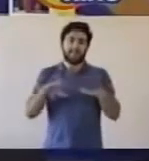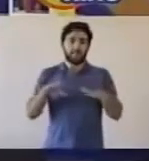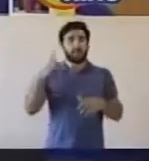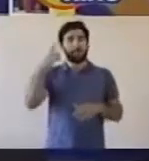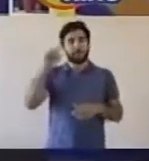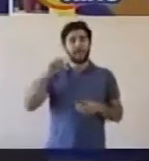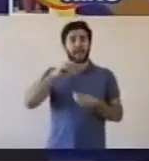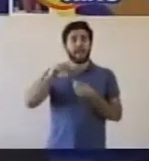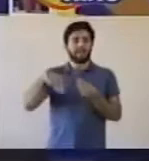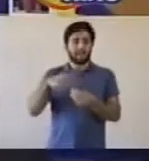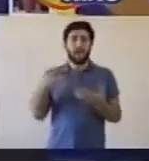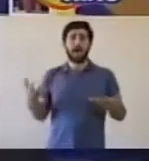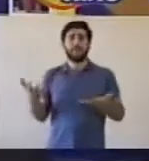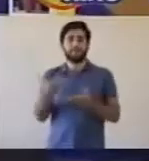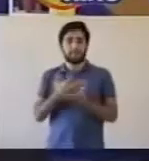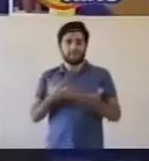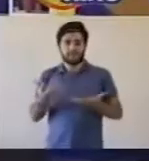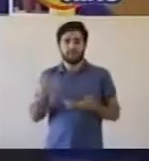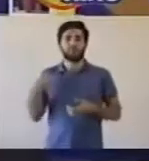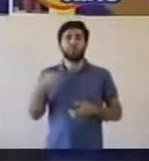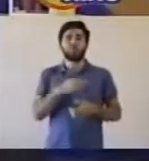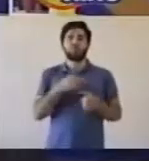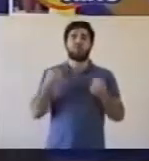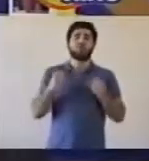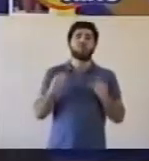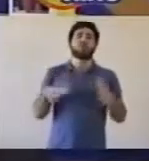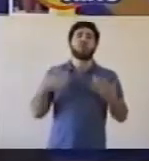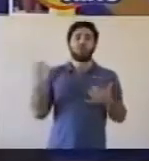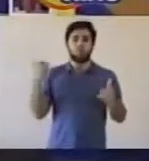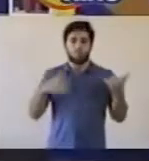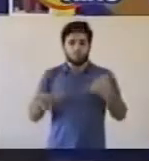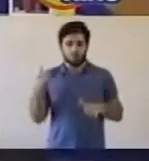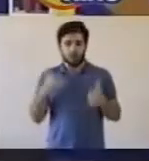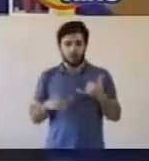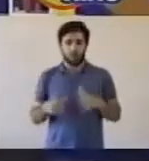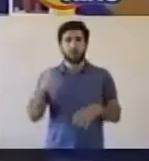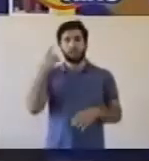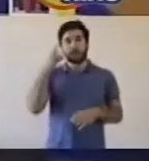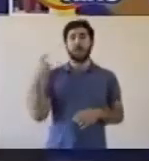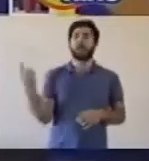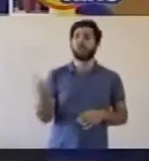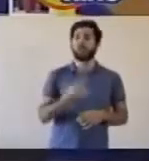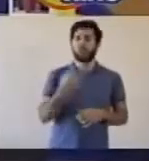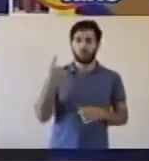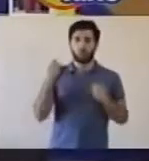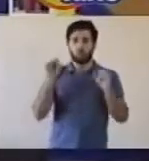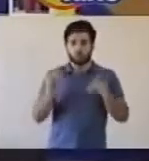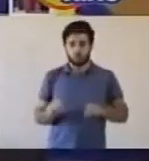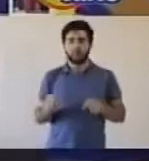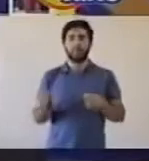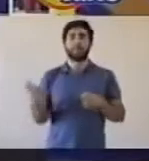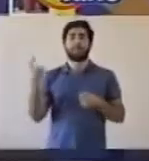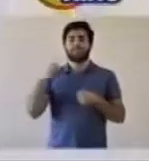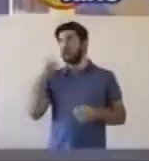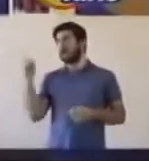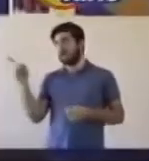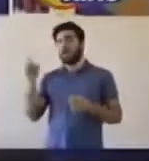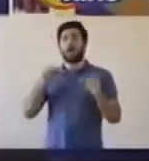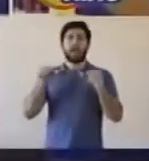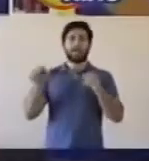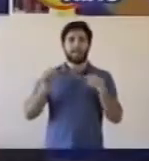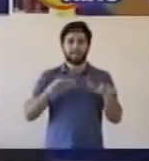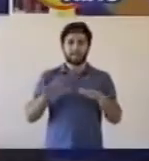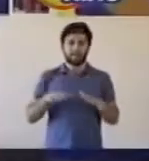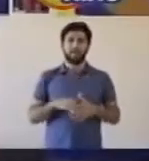familia. Lo que vamos a hacer es que vamos a hacer un juego en donde todos en la casa vamos a participar. Lo